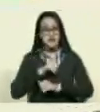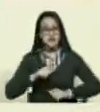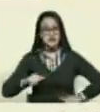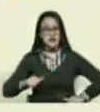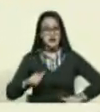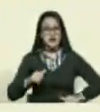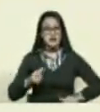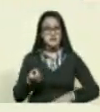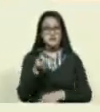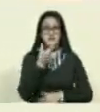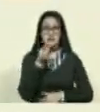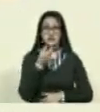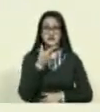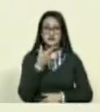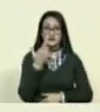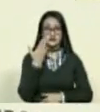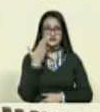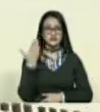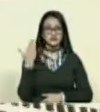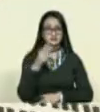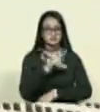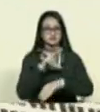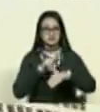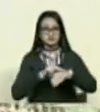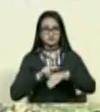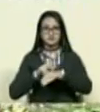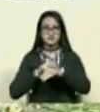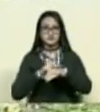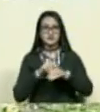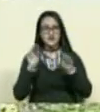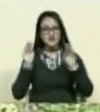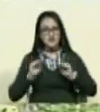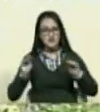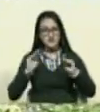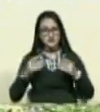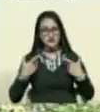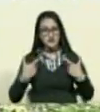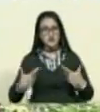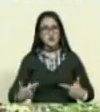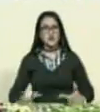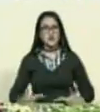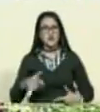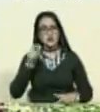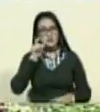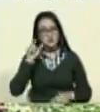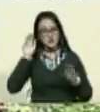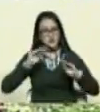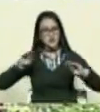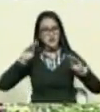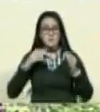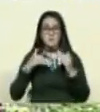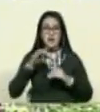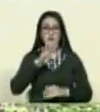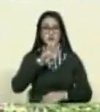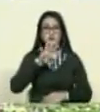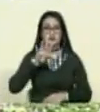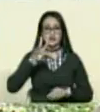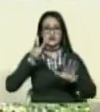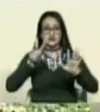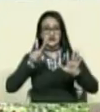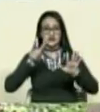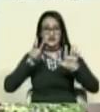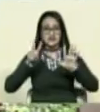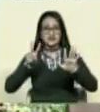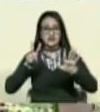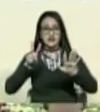Medicina, ampliando así estos espacios para una formación humanista de estos cadetes. Recordemos que más de